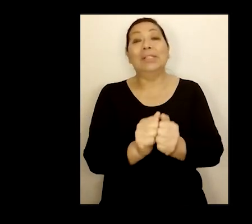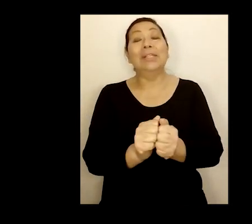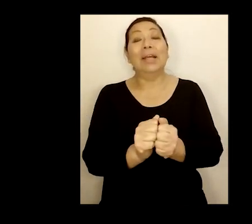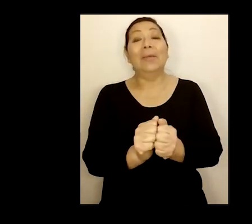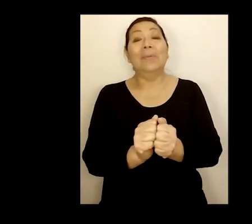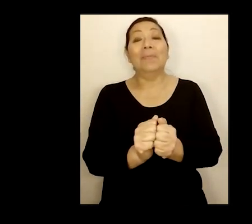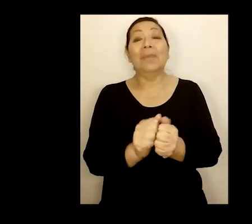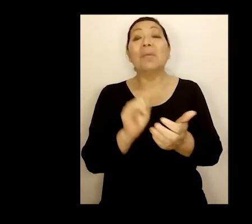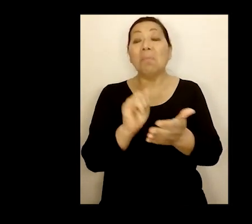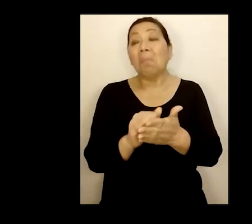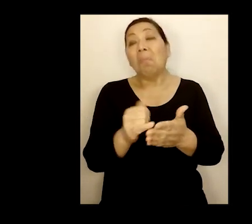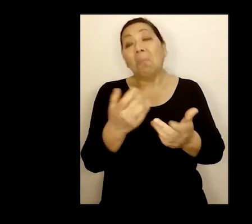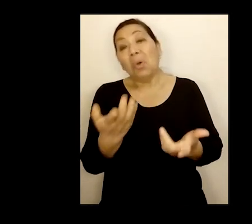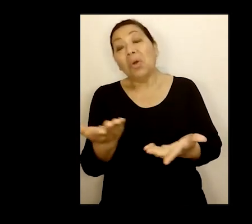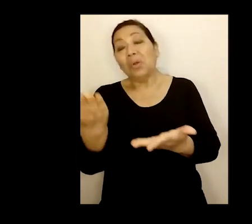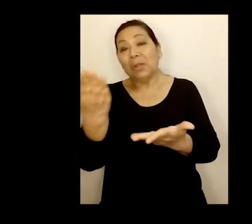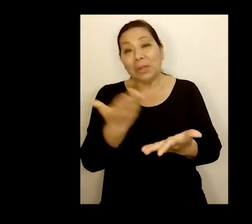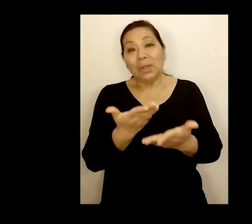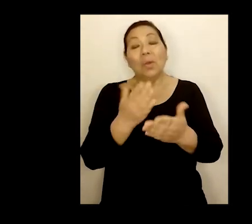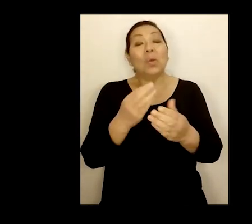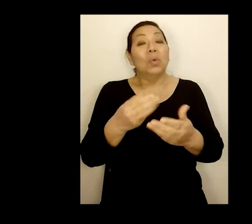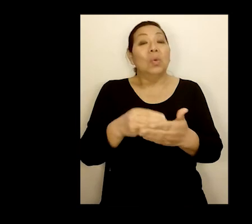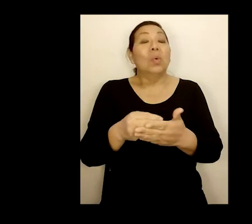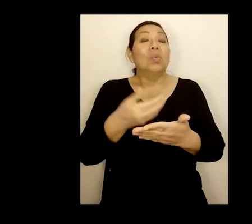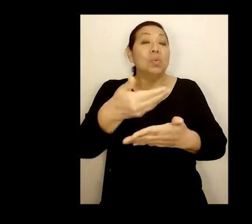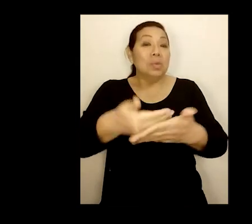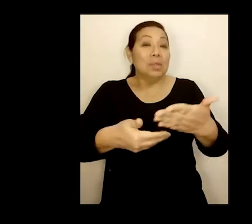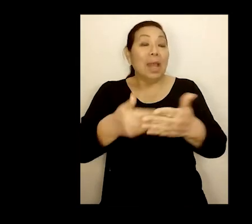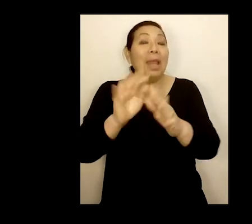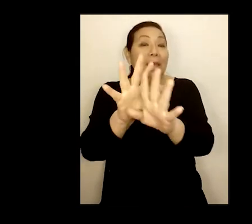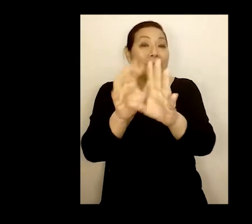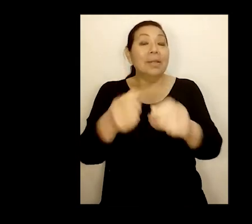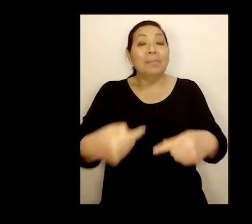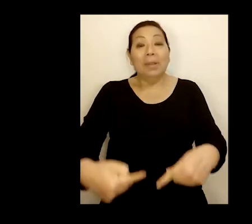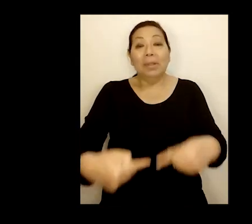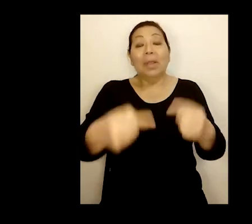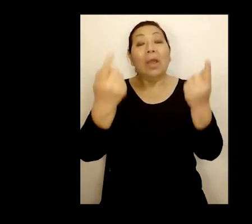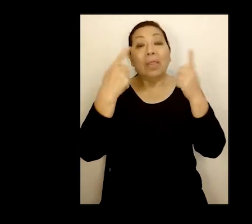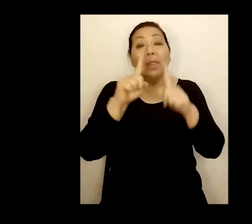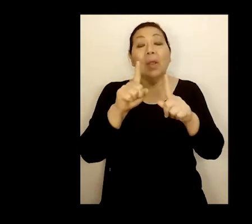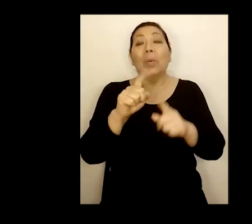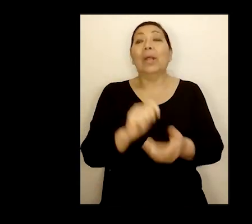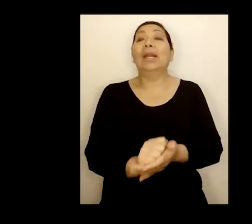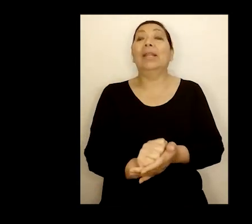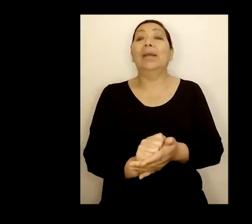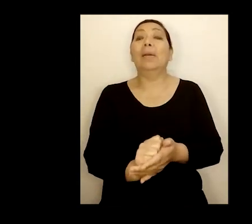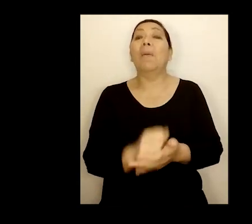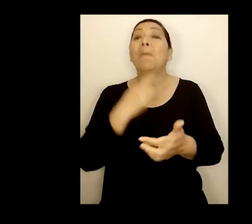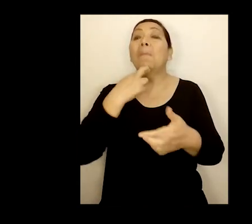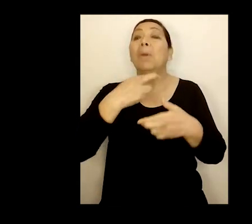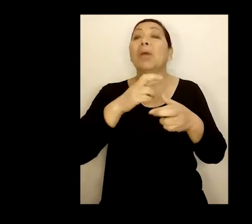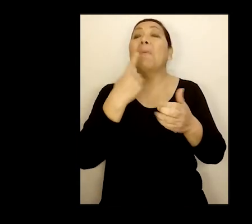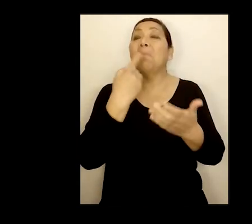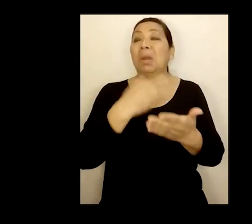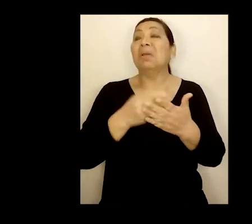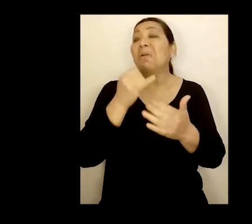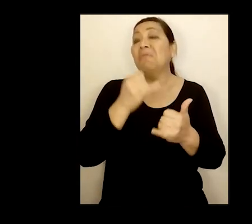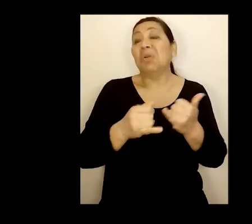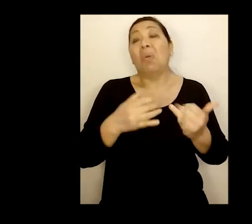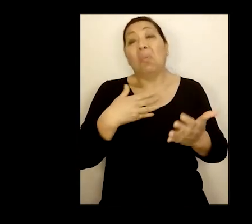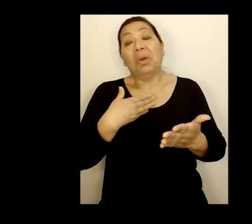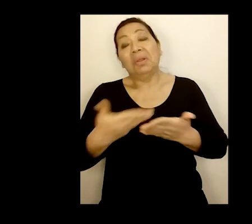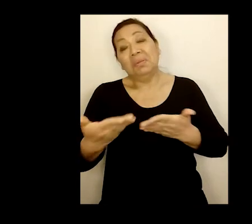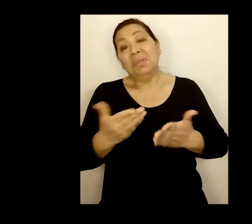señores magistrados, y pues sometiendo sus pruebas de descargo a examen, a debate, de acuerdo al criterio de pertinencia de cada medio probatorio, para que finalmente